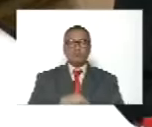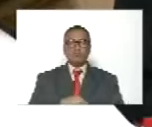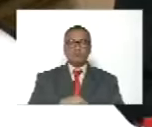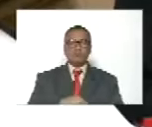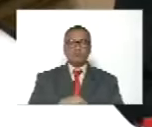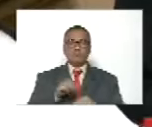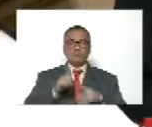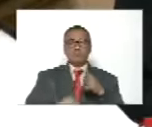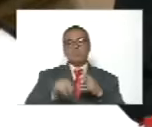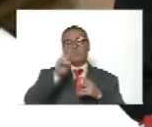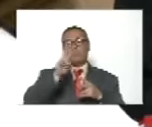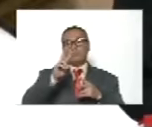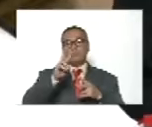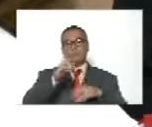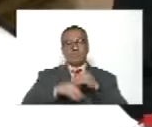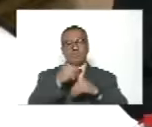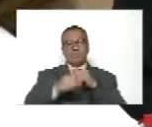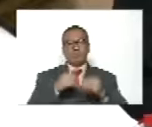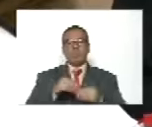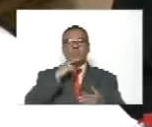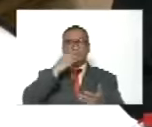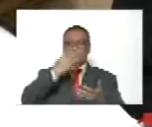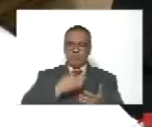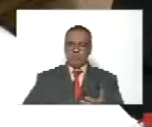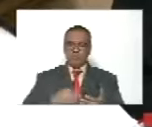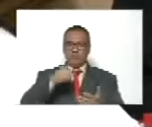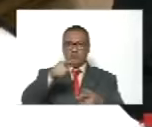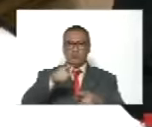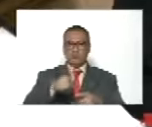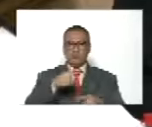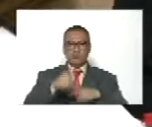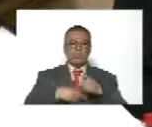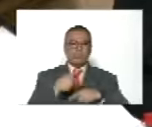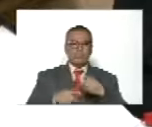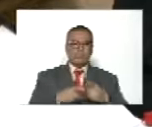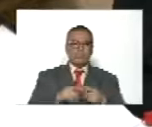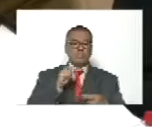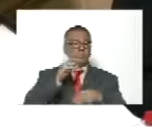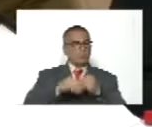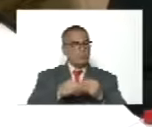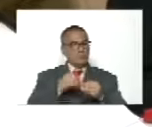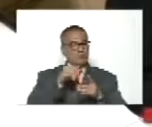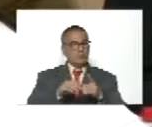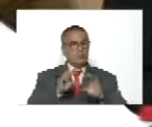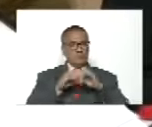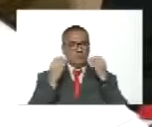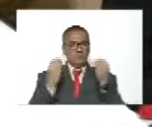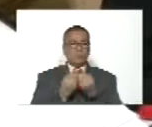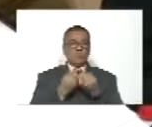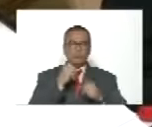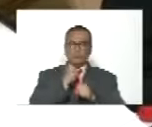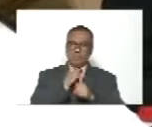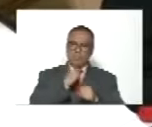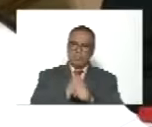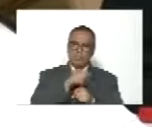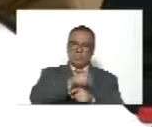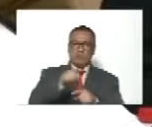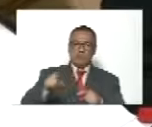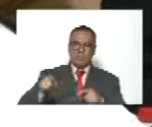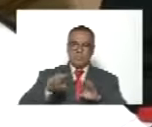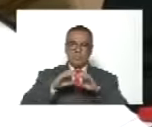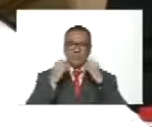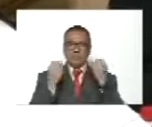Venezuela. 2. Generar certeza y seguridad jurídica sobre los procedimientos aplicables para la organización y funcionamiento de